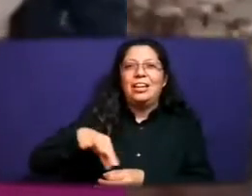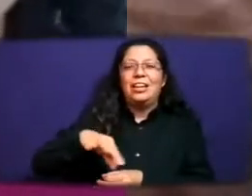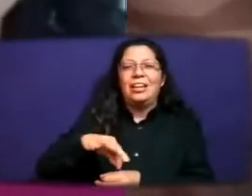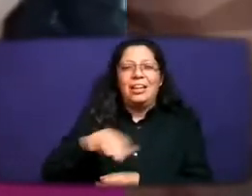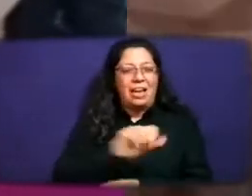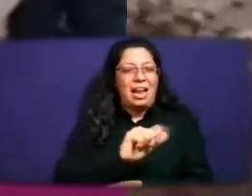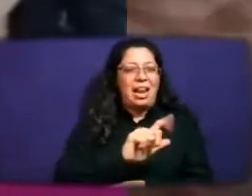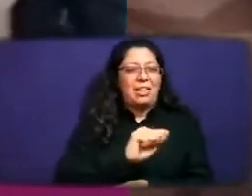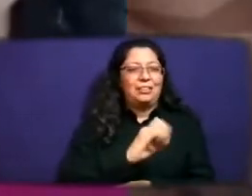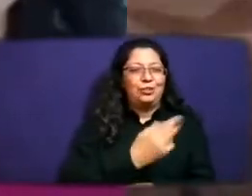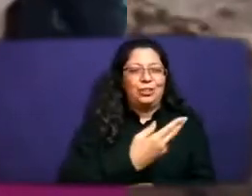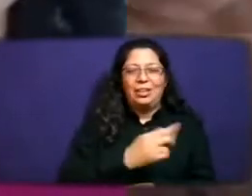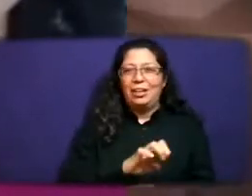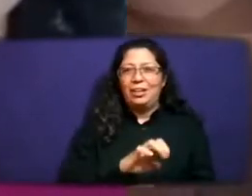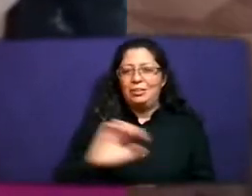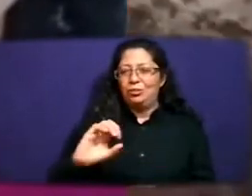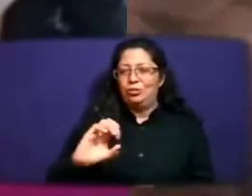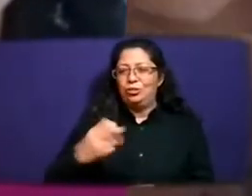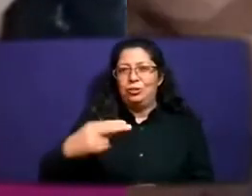alache y chipilín,